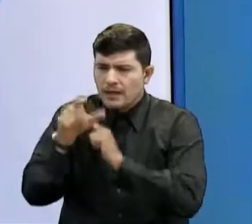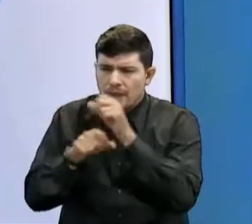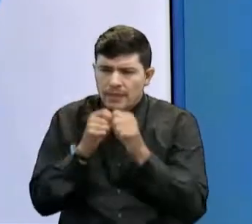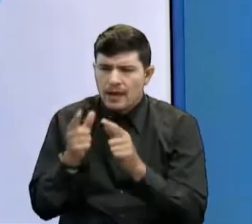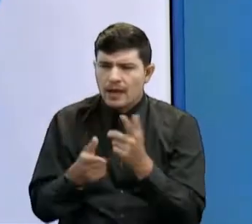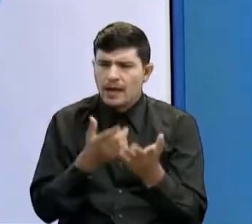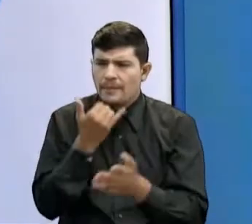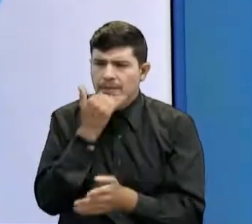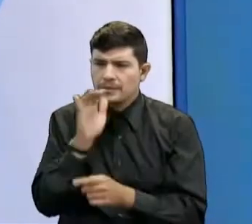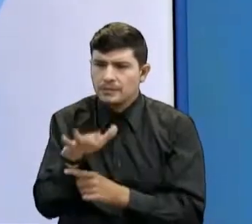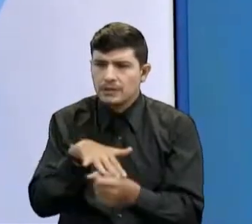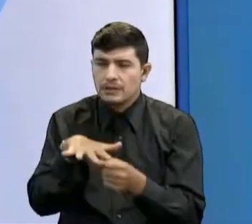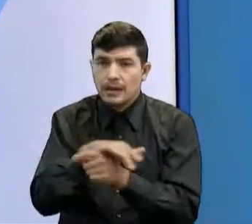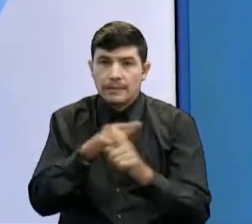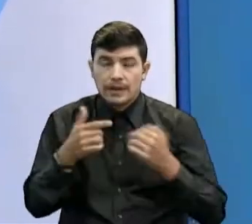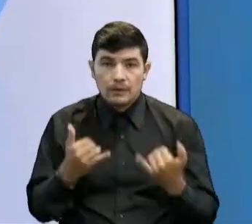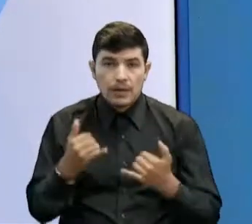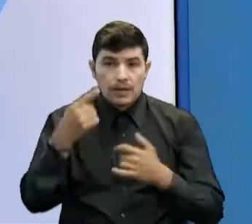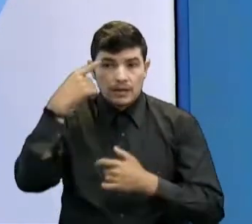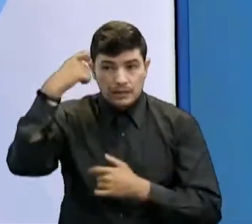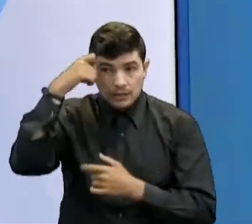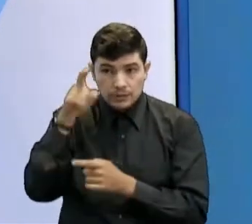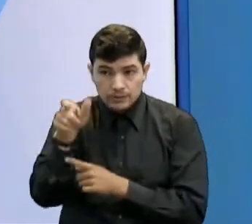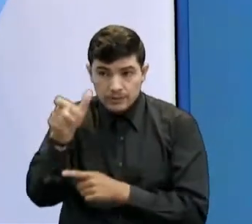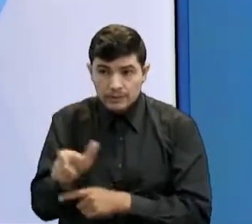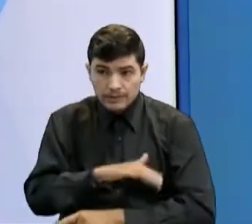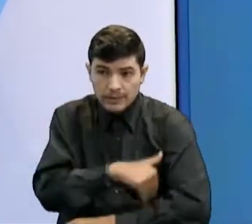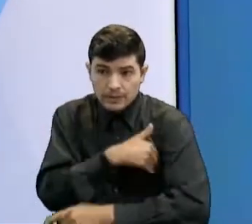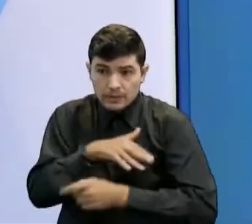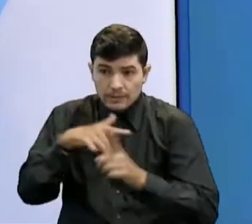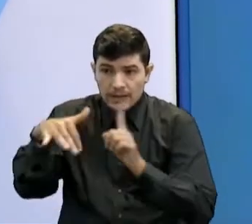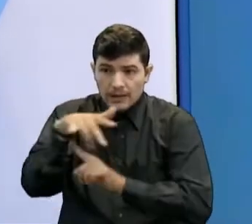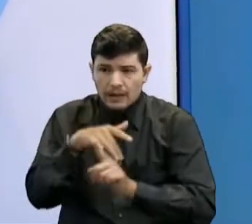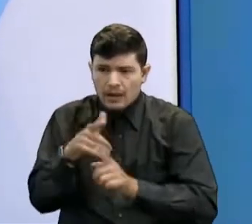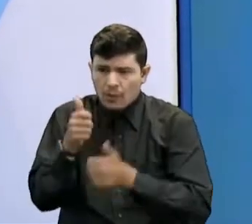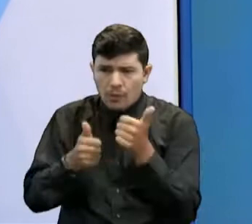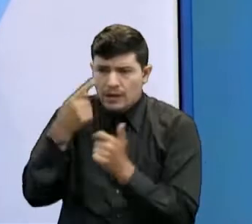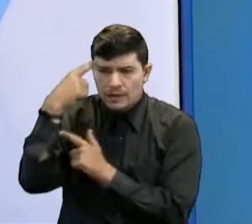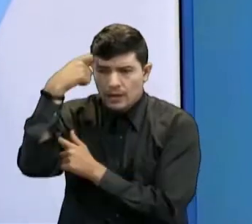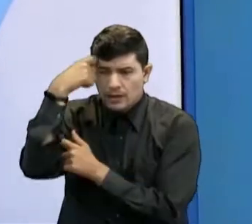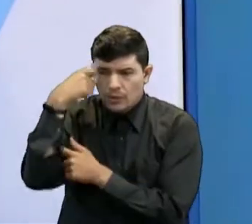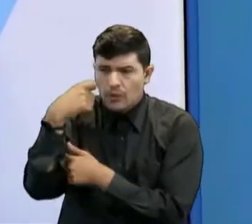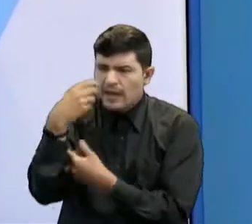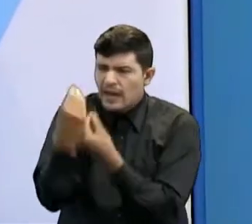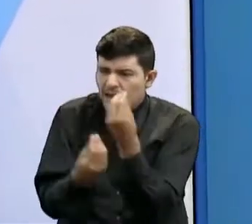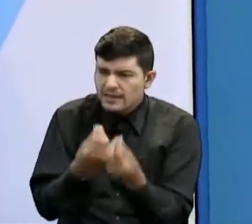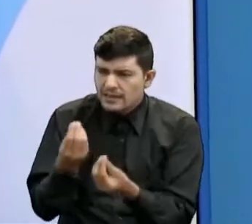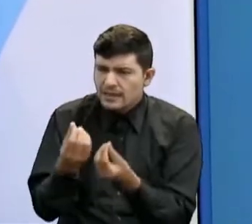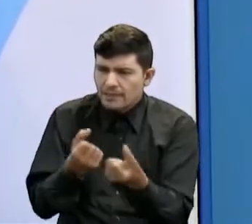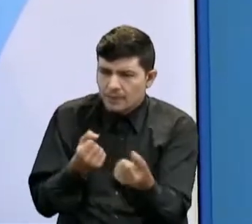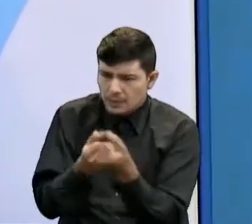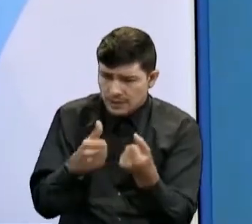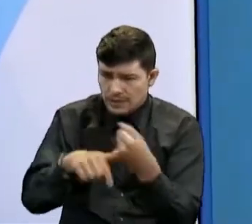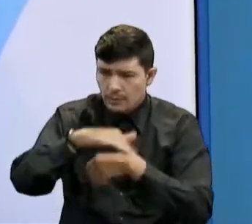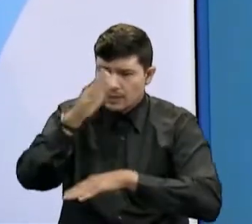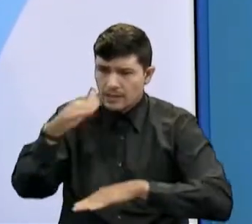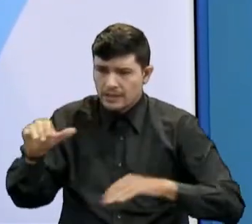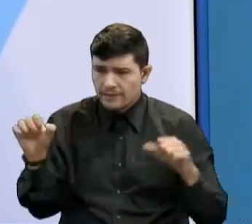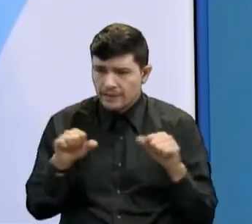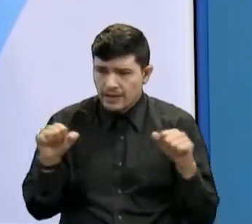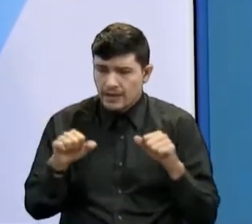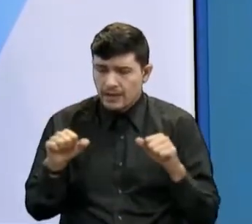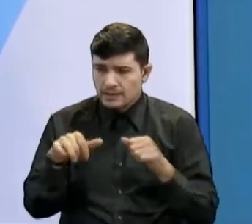son los retos que tiene este nuevo ministro, por lo menos frente al tema del páramo de Santurbán. Pues bien, para analizar este tema hemos invitado hoy en